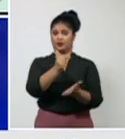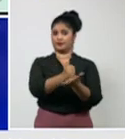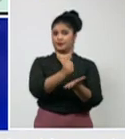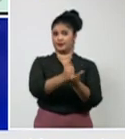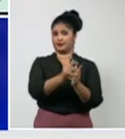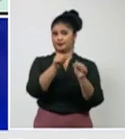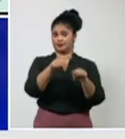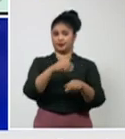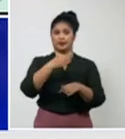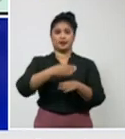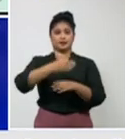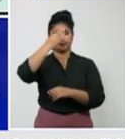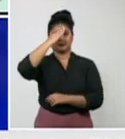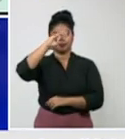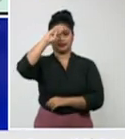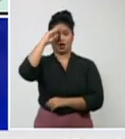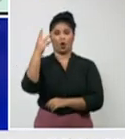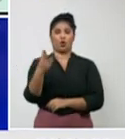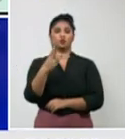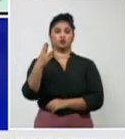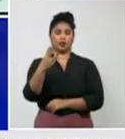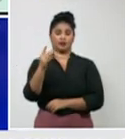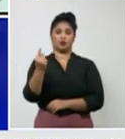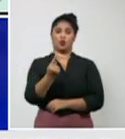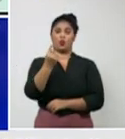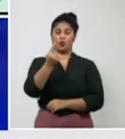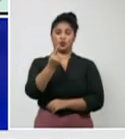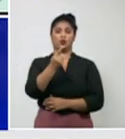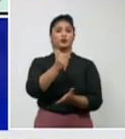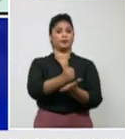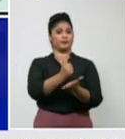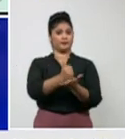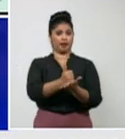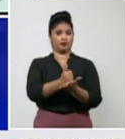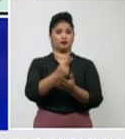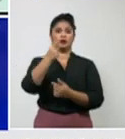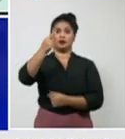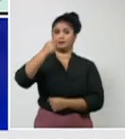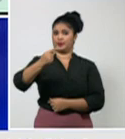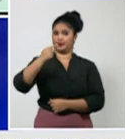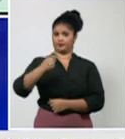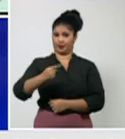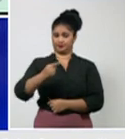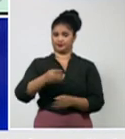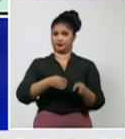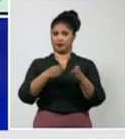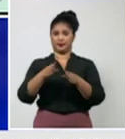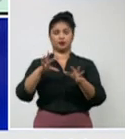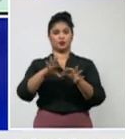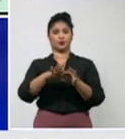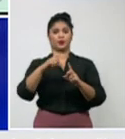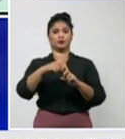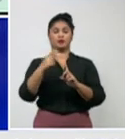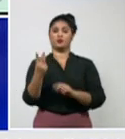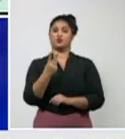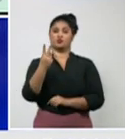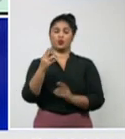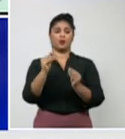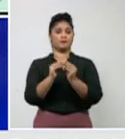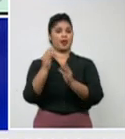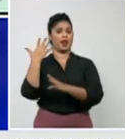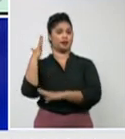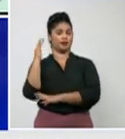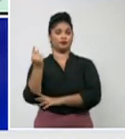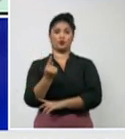3 importados, 2 de Santiago, 1 de Palma Soriano. En Guantánamo, los 2 importados, 1 de Baracoa